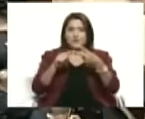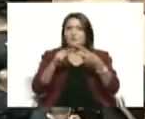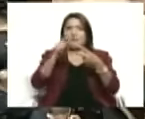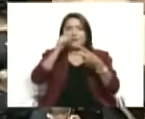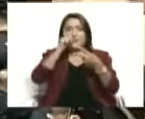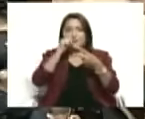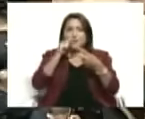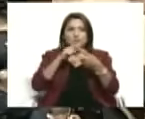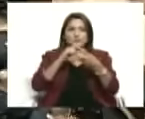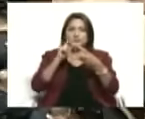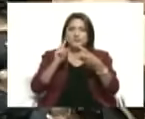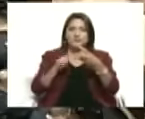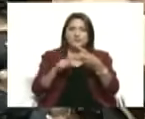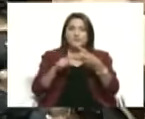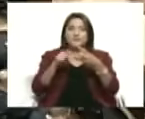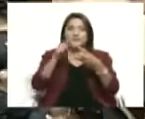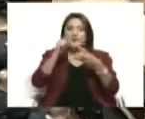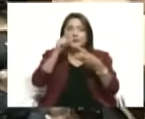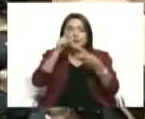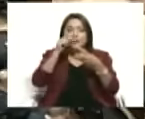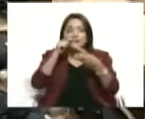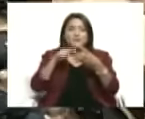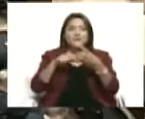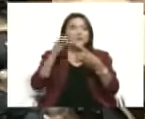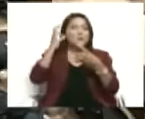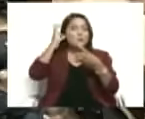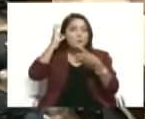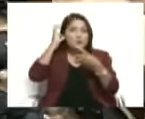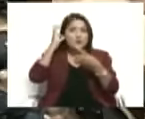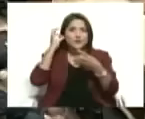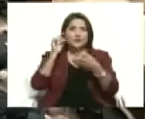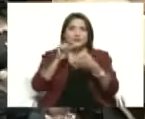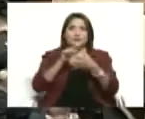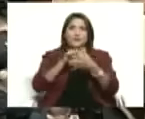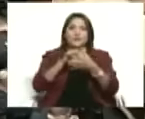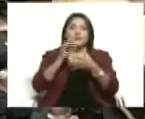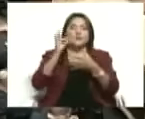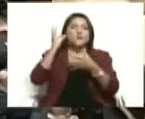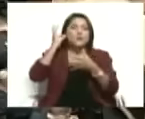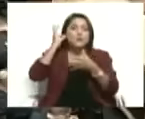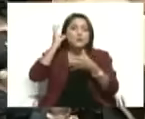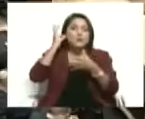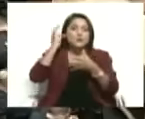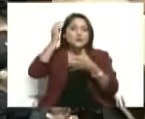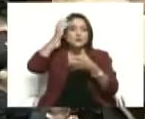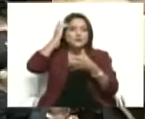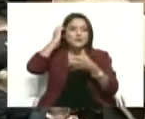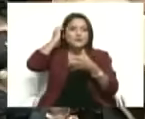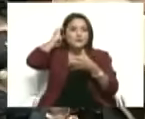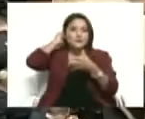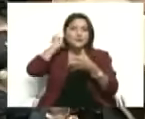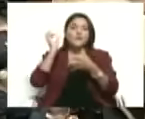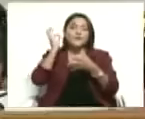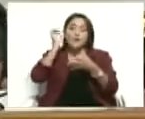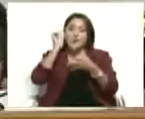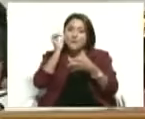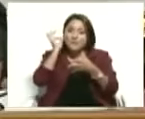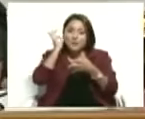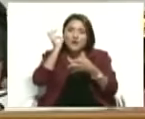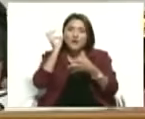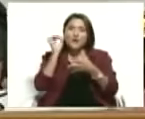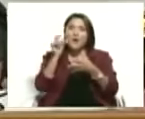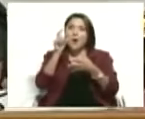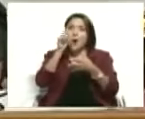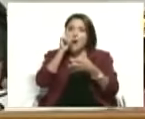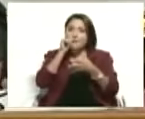Villarruel, la diputada Génesis Garbet, la diputada Ilenia Medina, el diputado José Gregorio Correa,